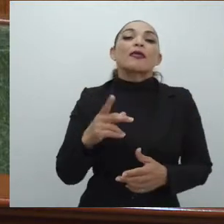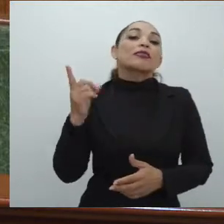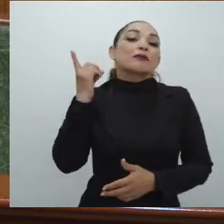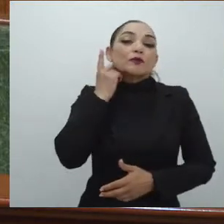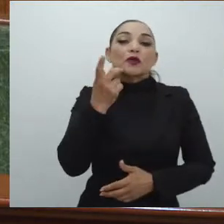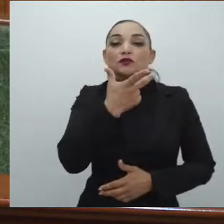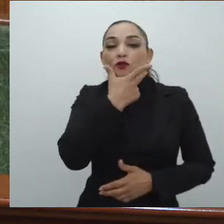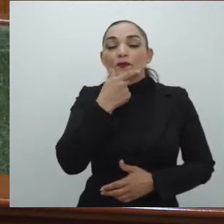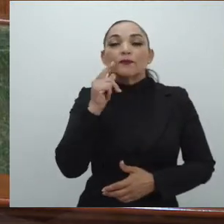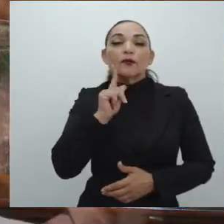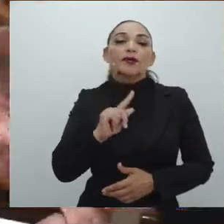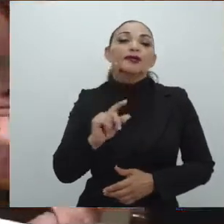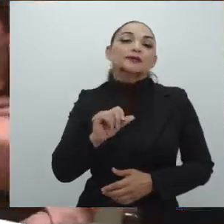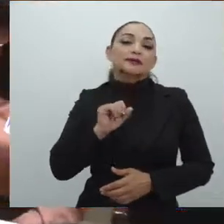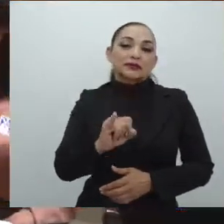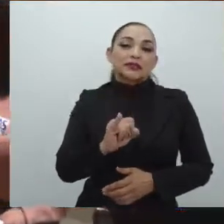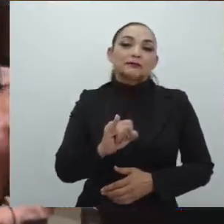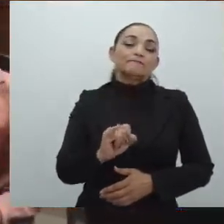a manifestarlo.